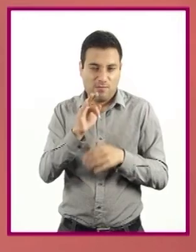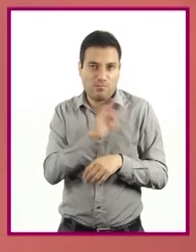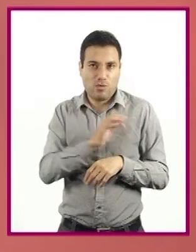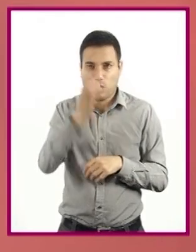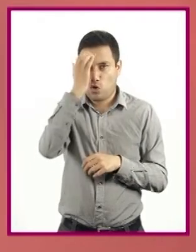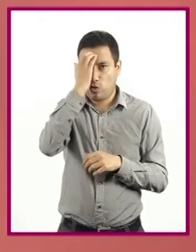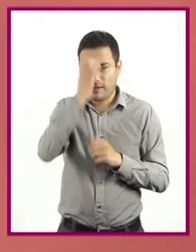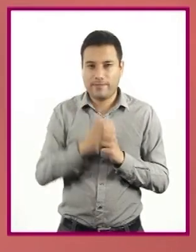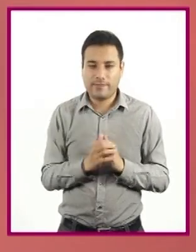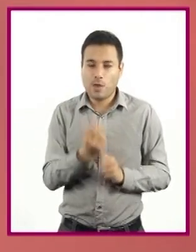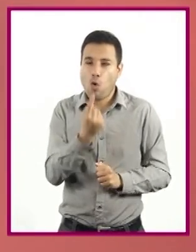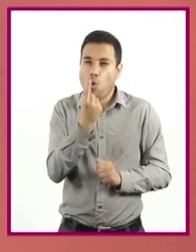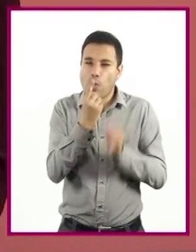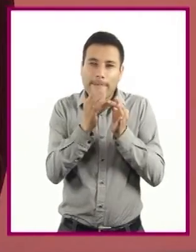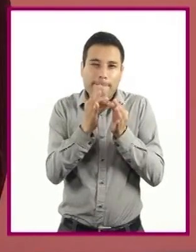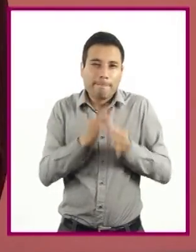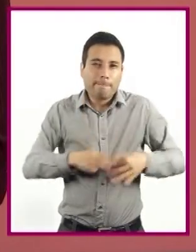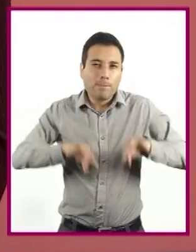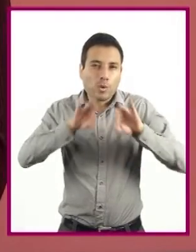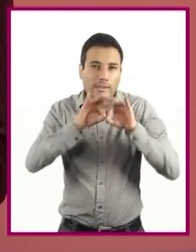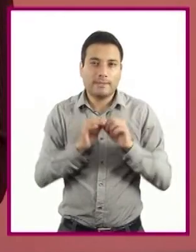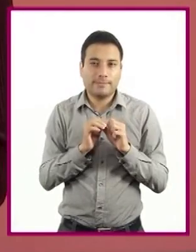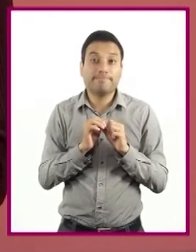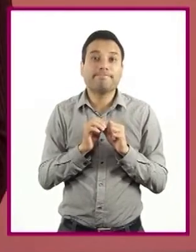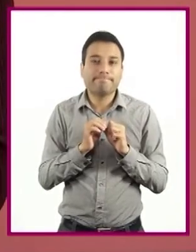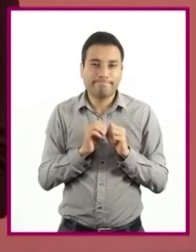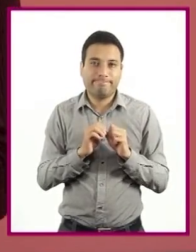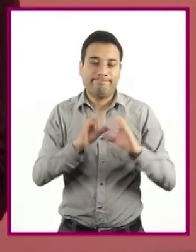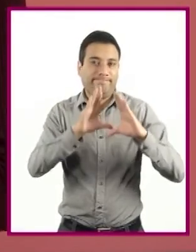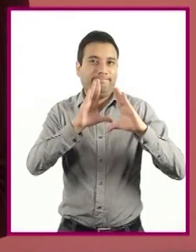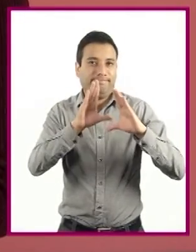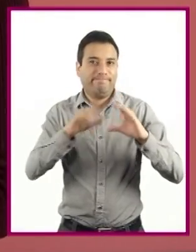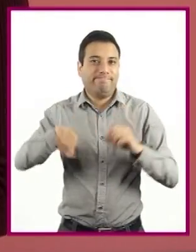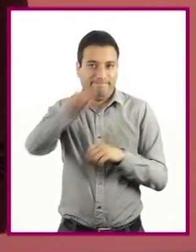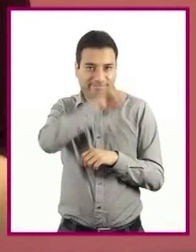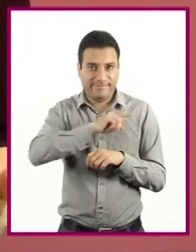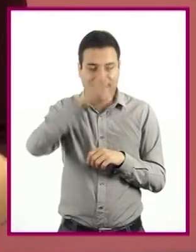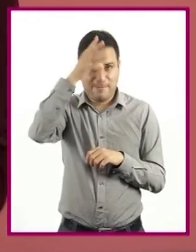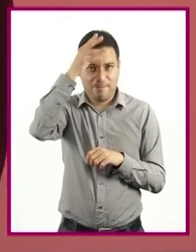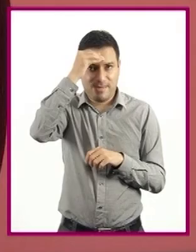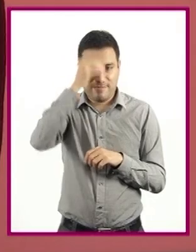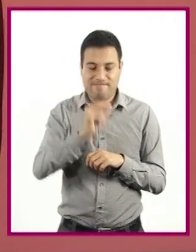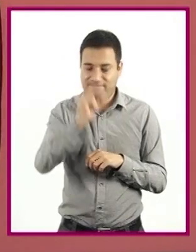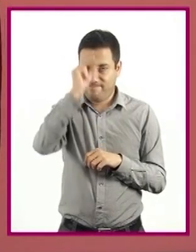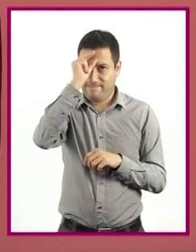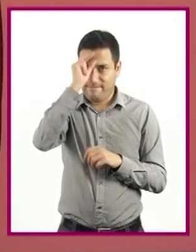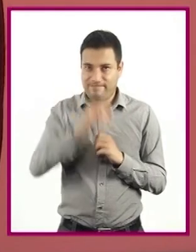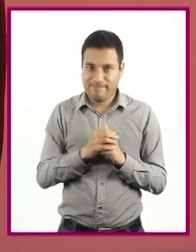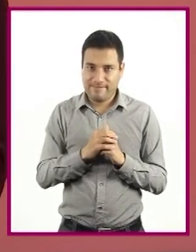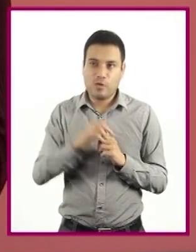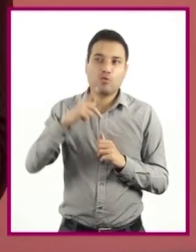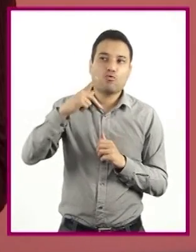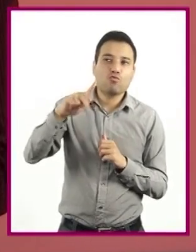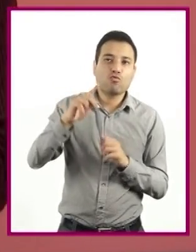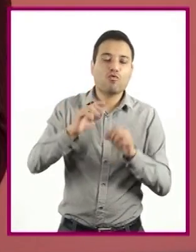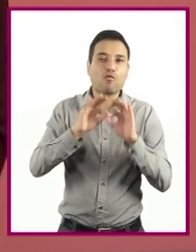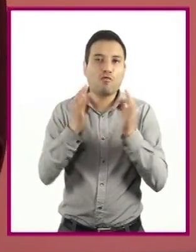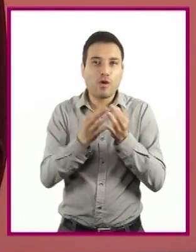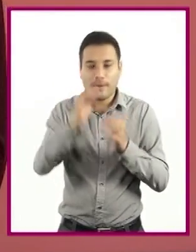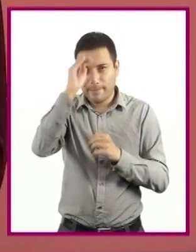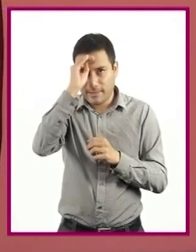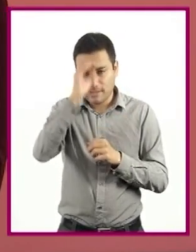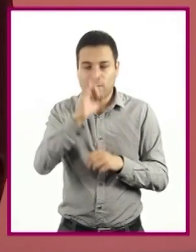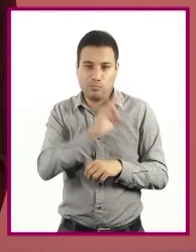tal vez lo más importante es que nos enseñan otro tipo de experiencia y sabiduría, otras formas de pensar la vida y regular